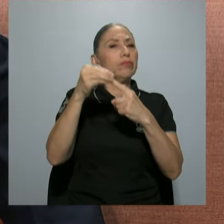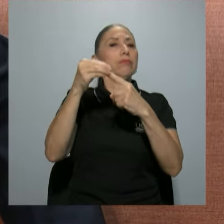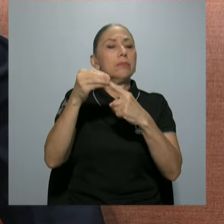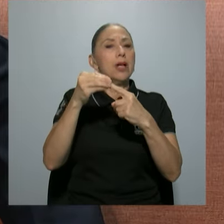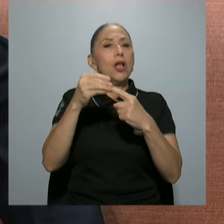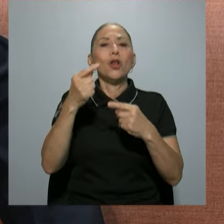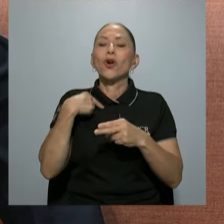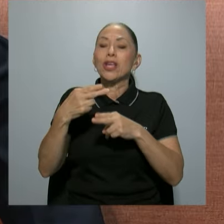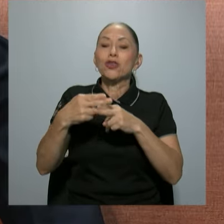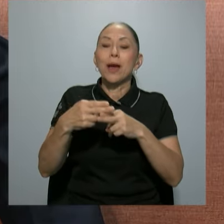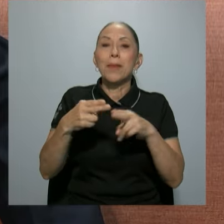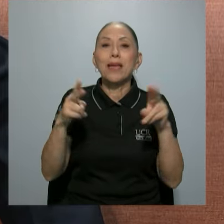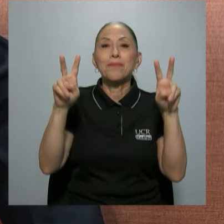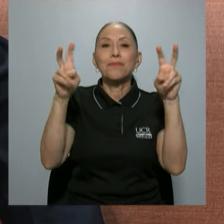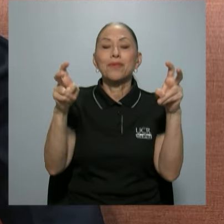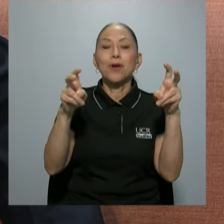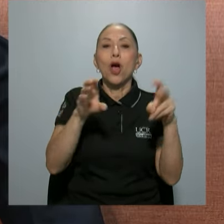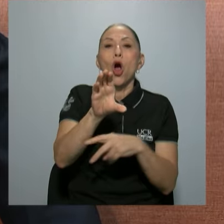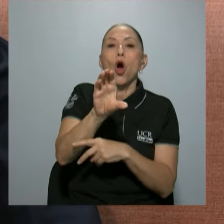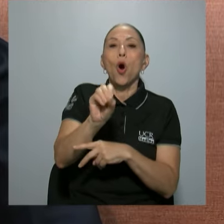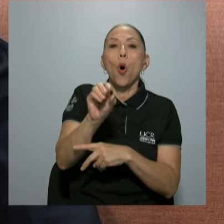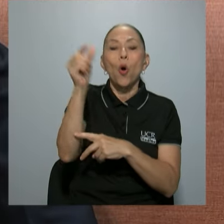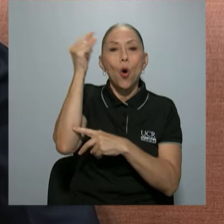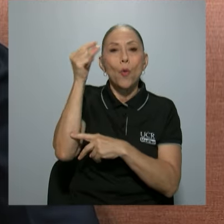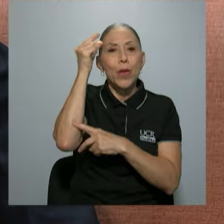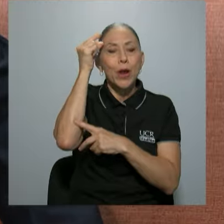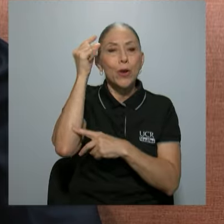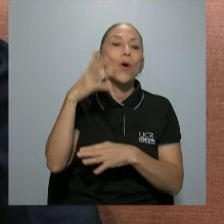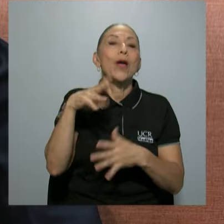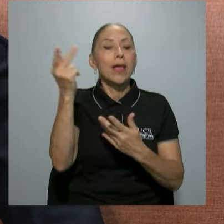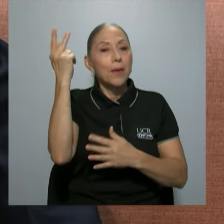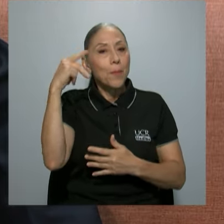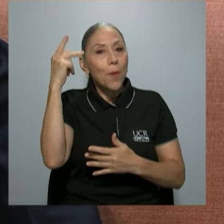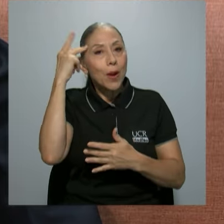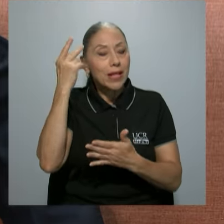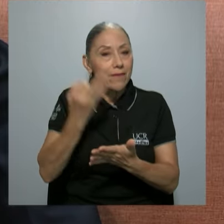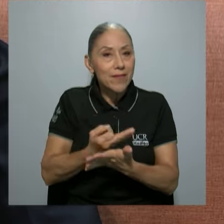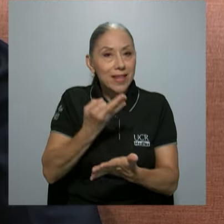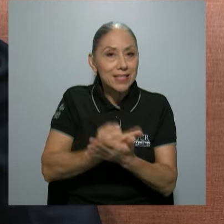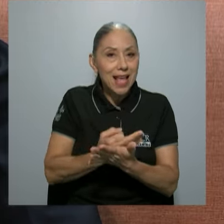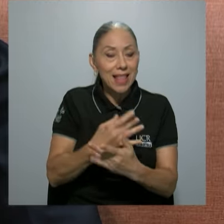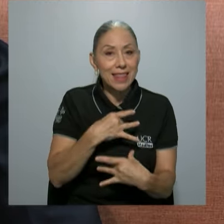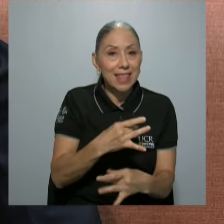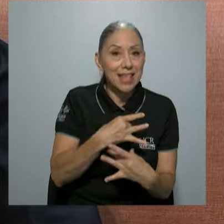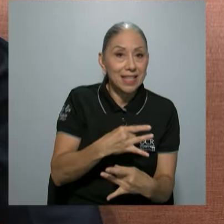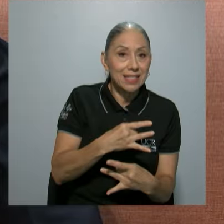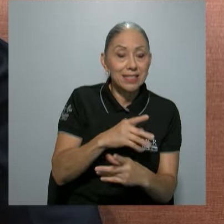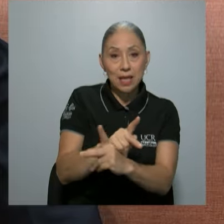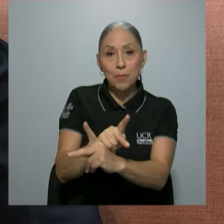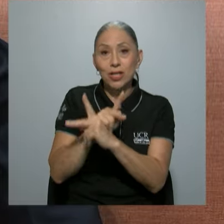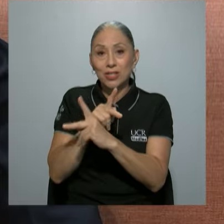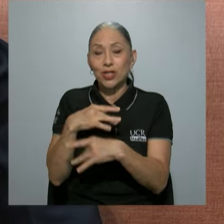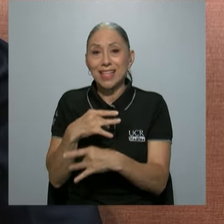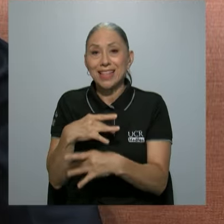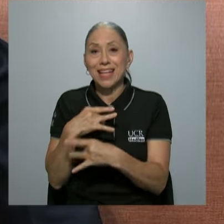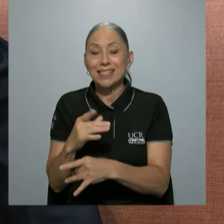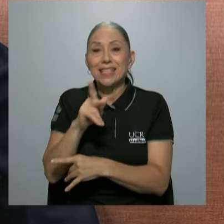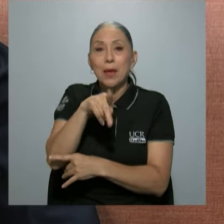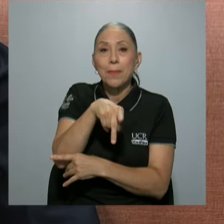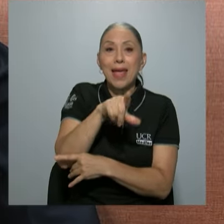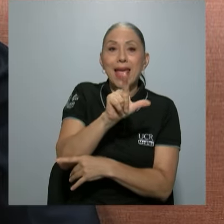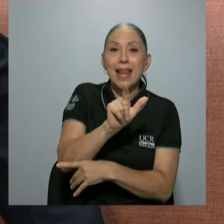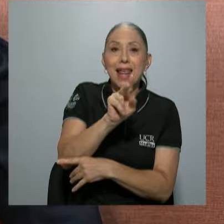el cogobierno y la política financiera de intereses y de protección de intereses del PLN con el